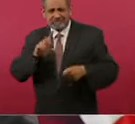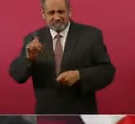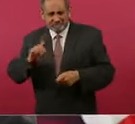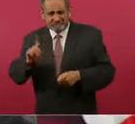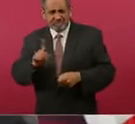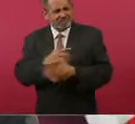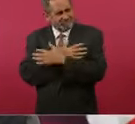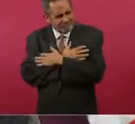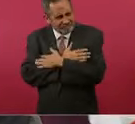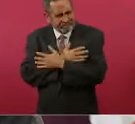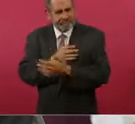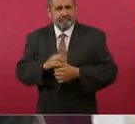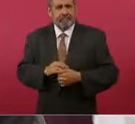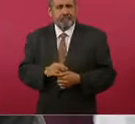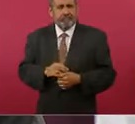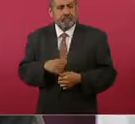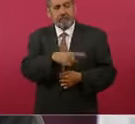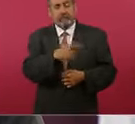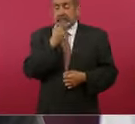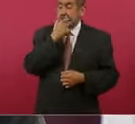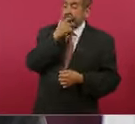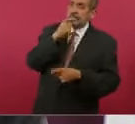se ríen.